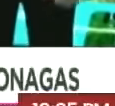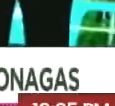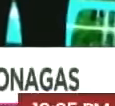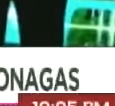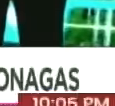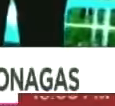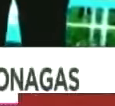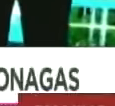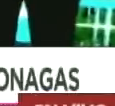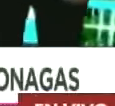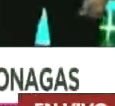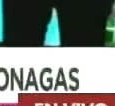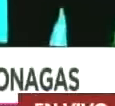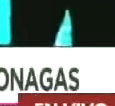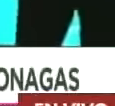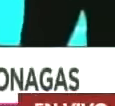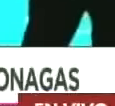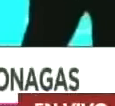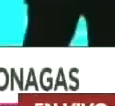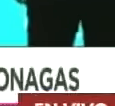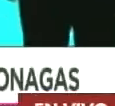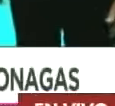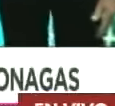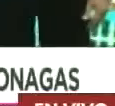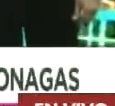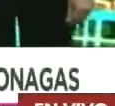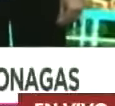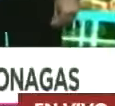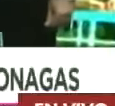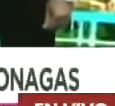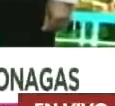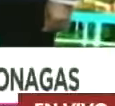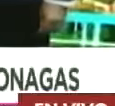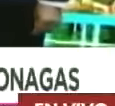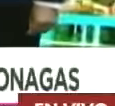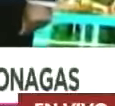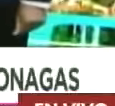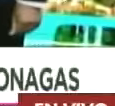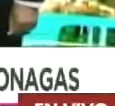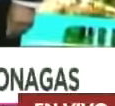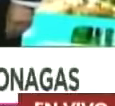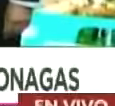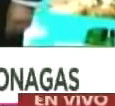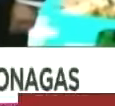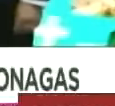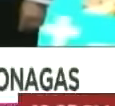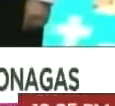La que te va a respaldar y usted cuenta con Monagas. Y allá en